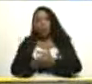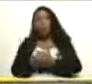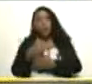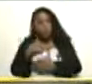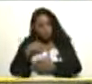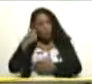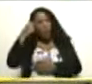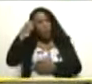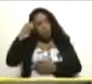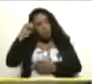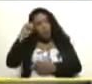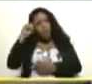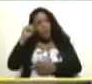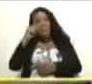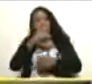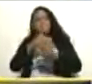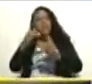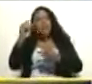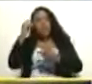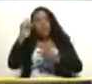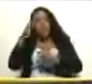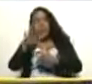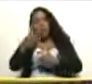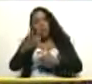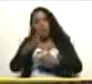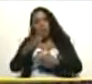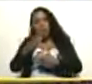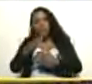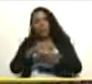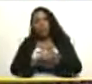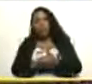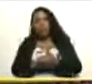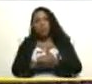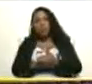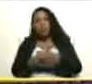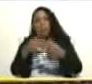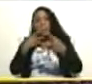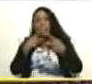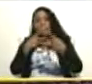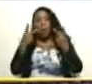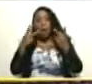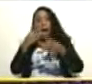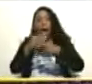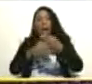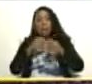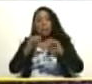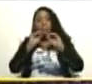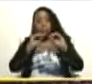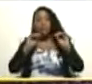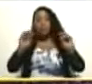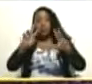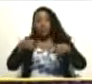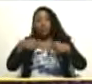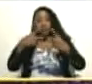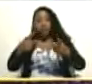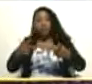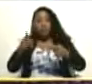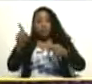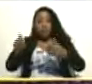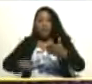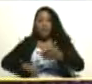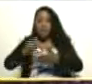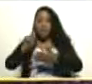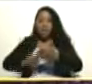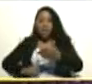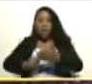Recuerdo clarito, horas del mediodía. Se rumoraba que iban a convocar referéndum revocatorio con esas firmas